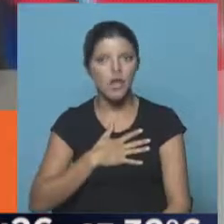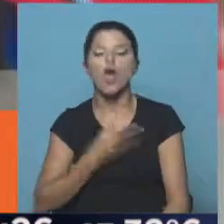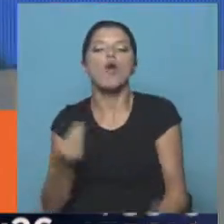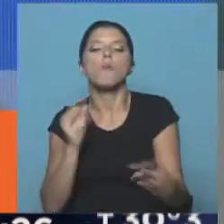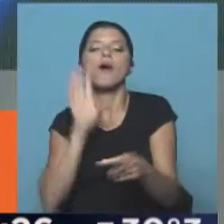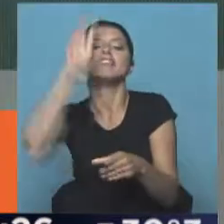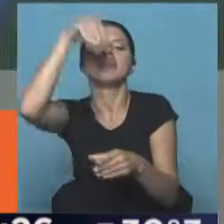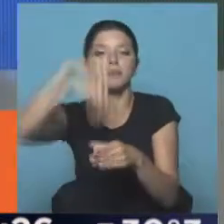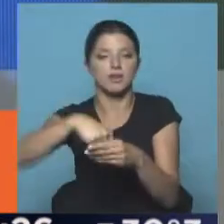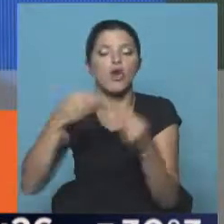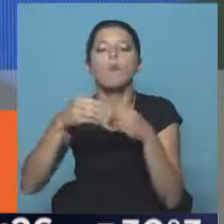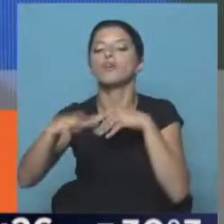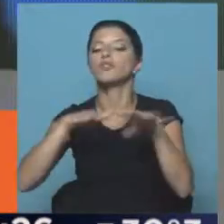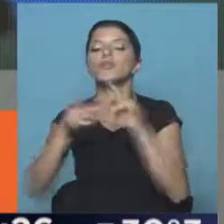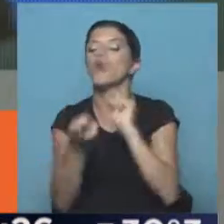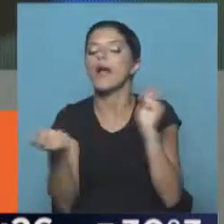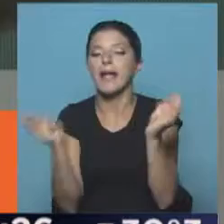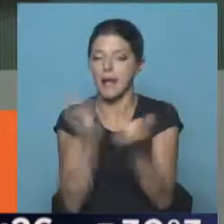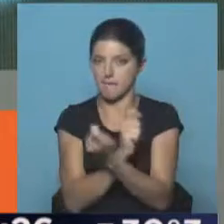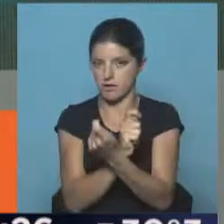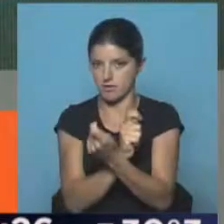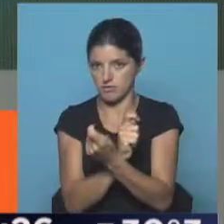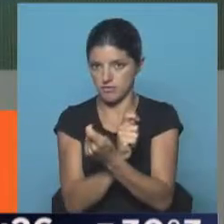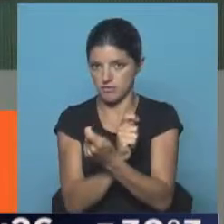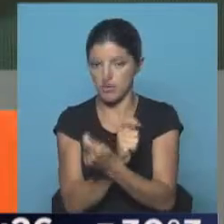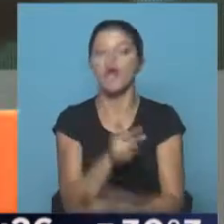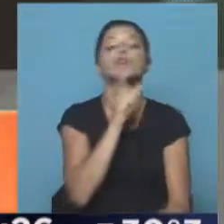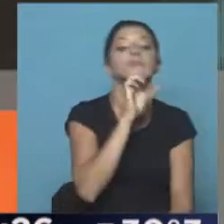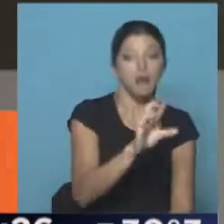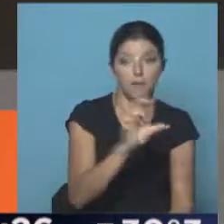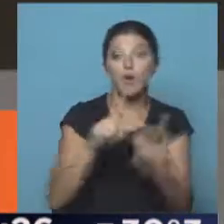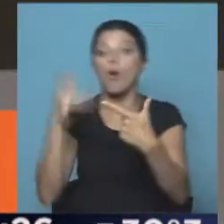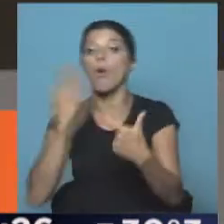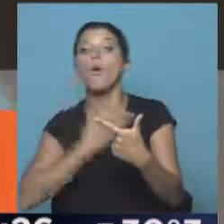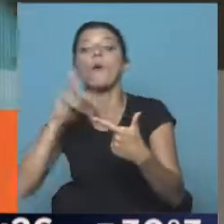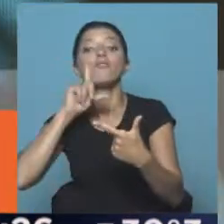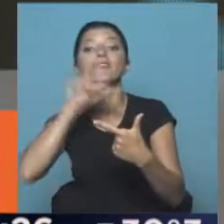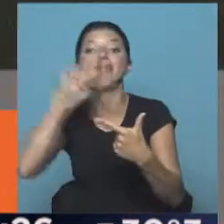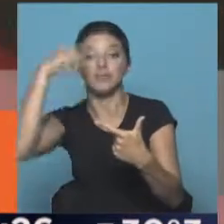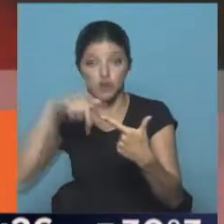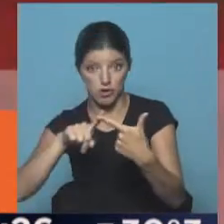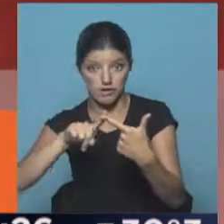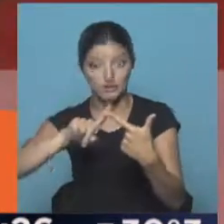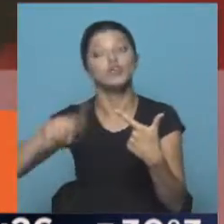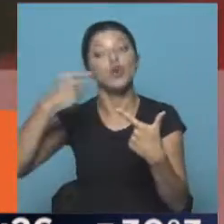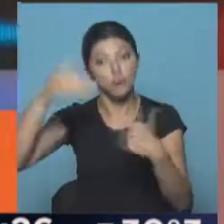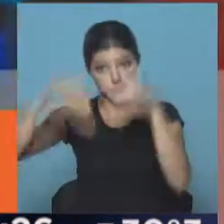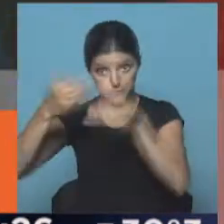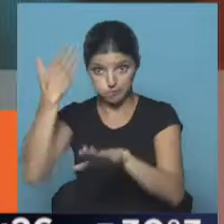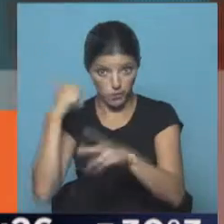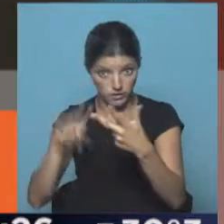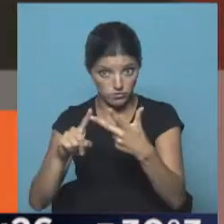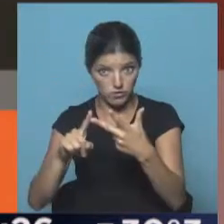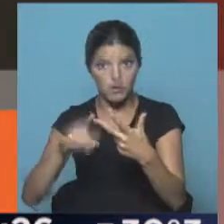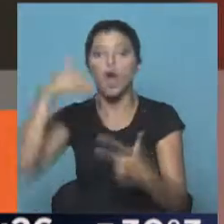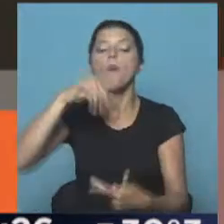va a cambiar la situación, digamos, tanto por el lado de Trump como por el lado de Fillon, y otras elecciones que hubo en